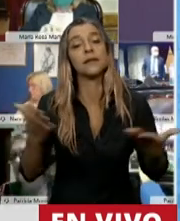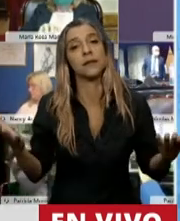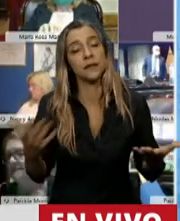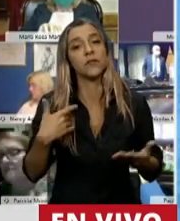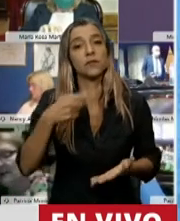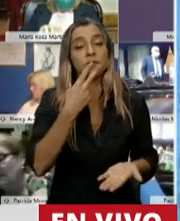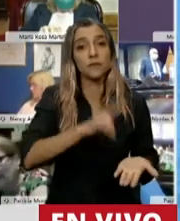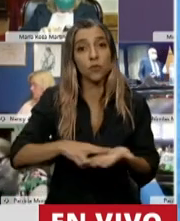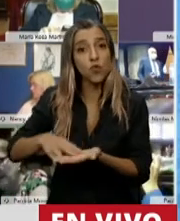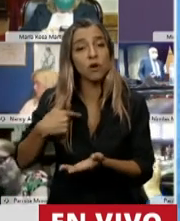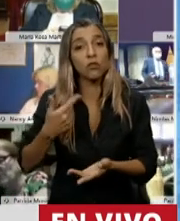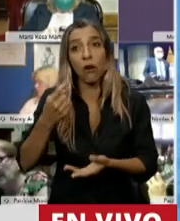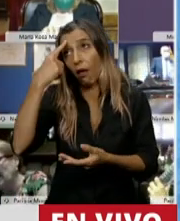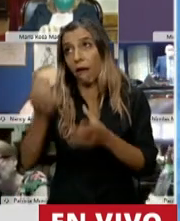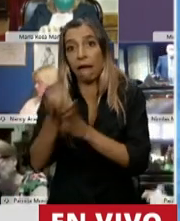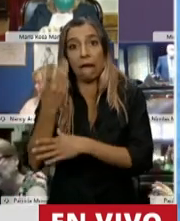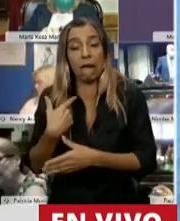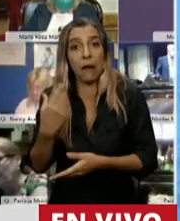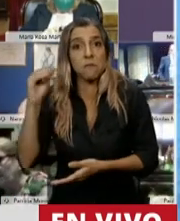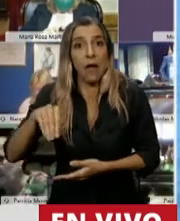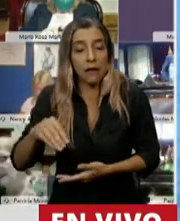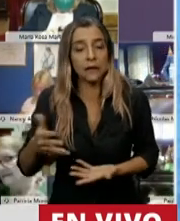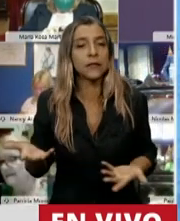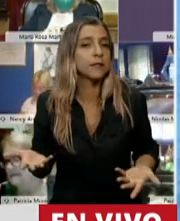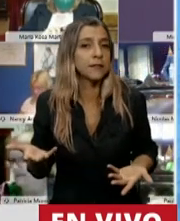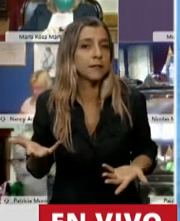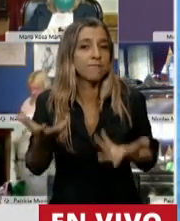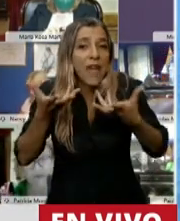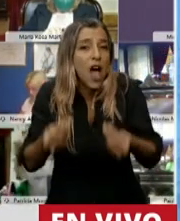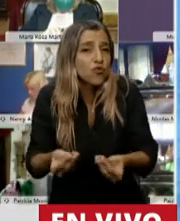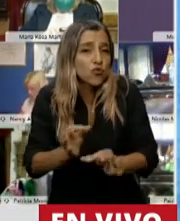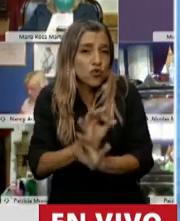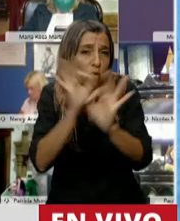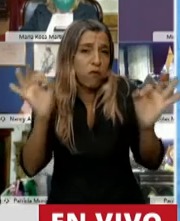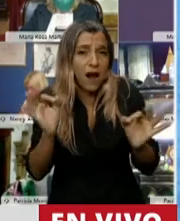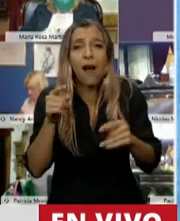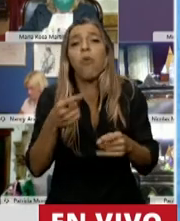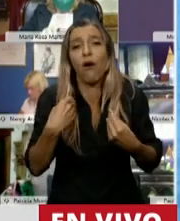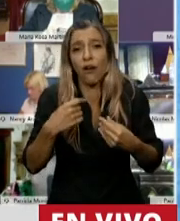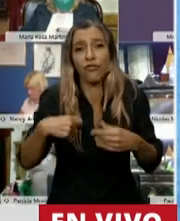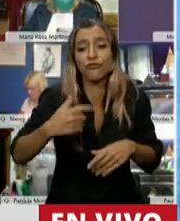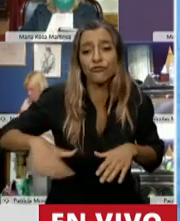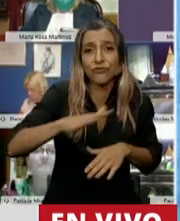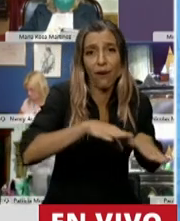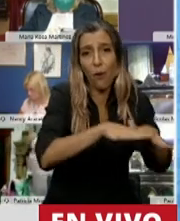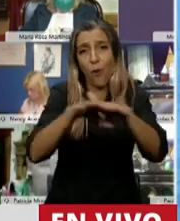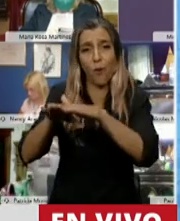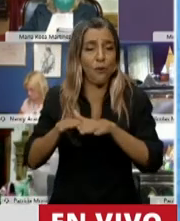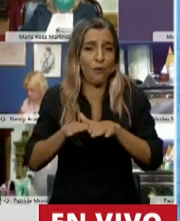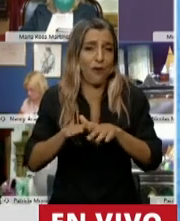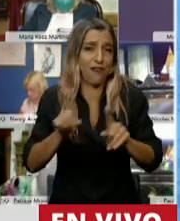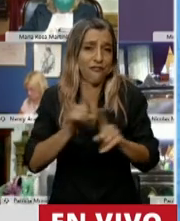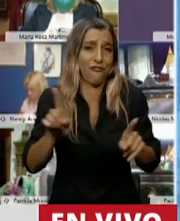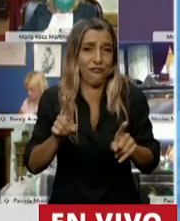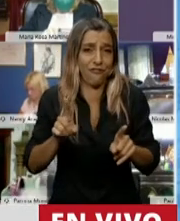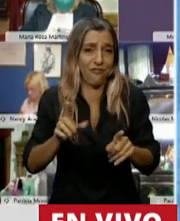inventar impuestos, generarlos de la nada, no ayuda a la justicia social, sino que va exactamente en sentido